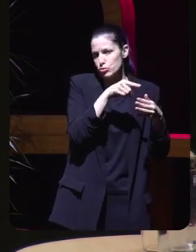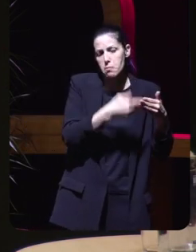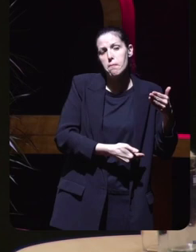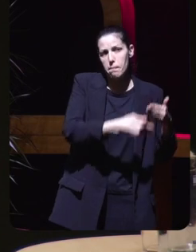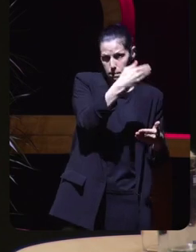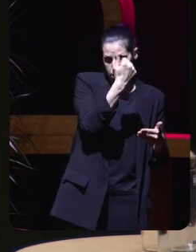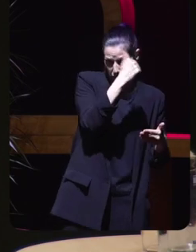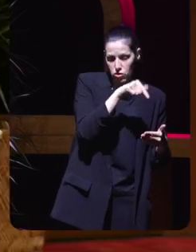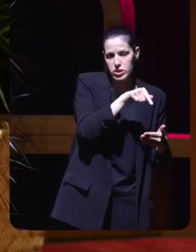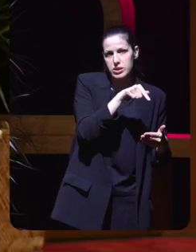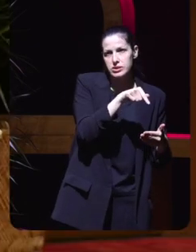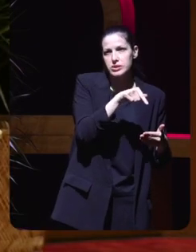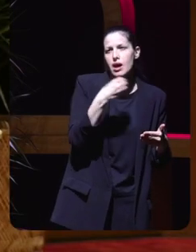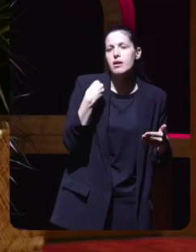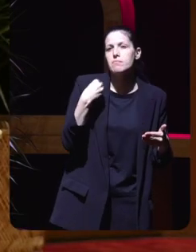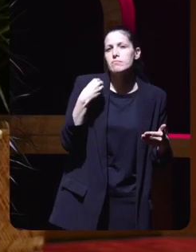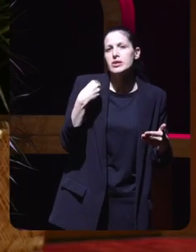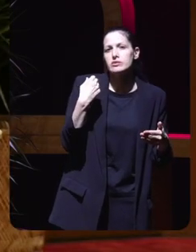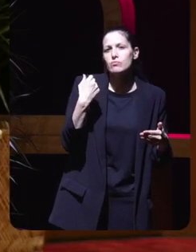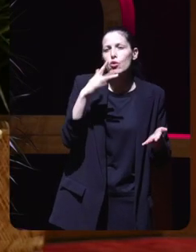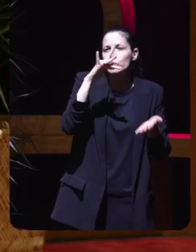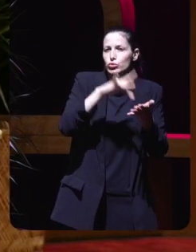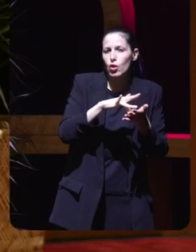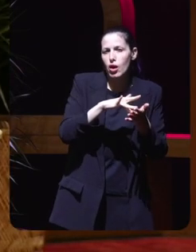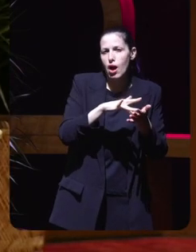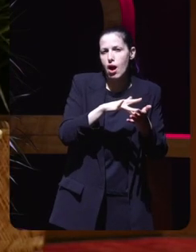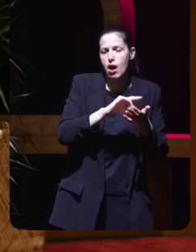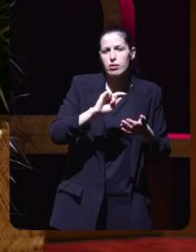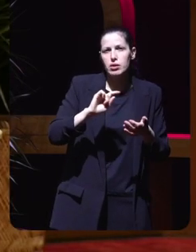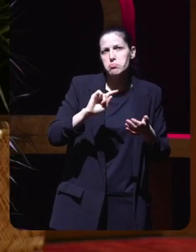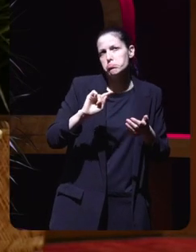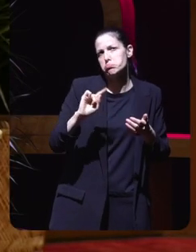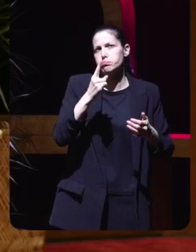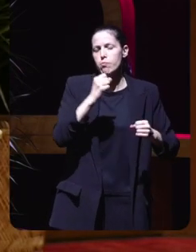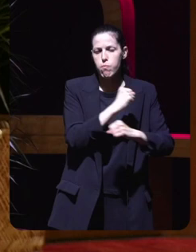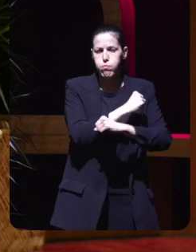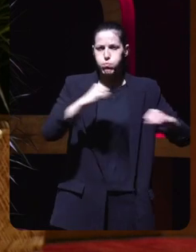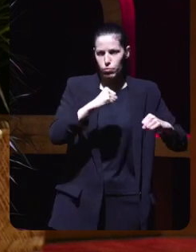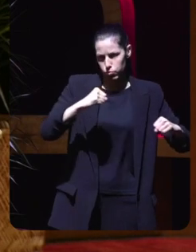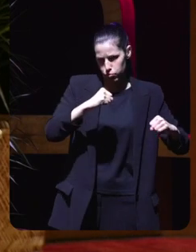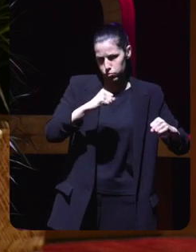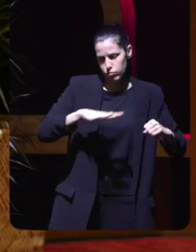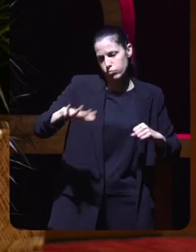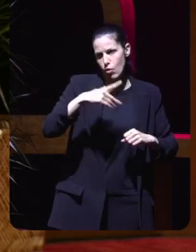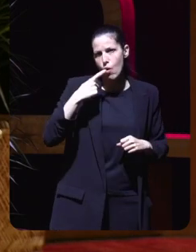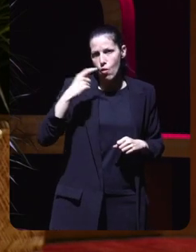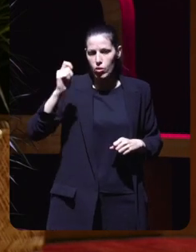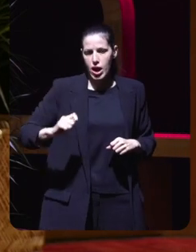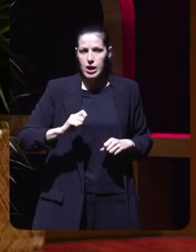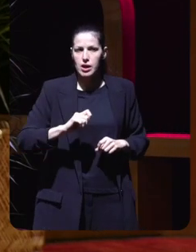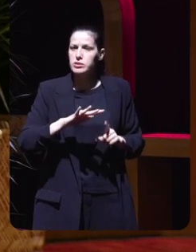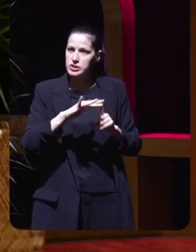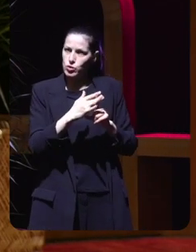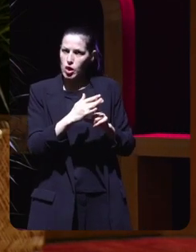una lista Parece ser que vivió en directo pues o primero un dos primeros bombardeos sobre Ucrania eh de use como una situación bastante similar no